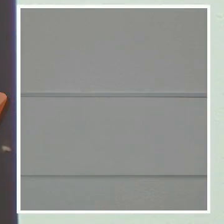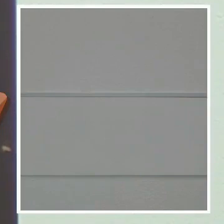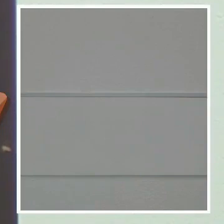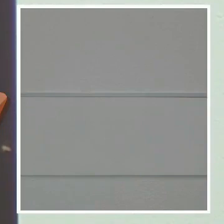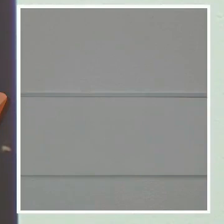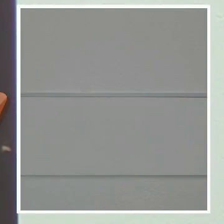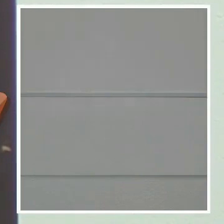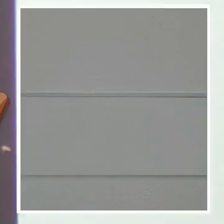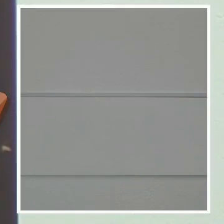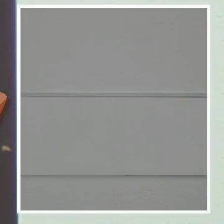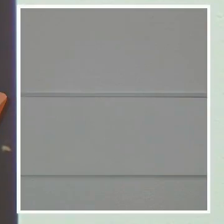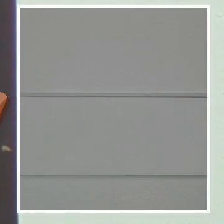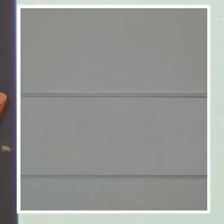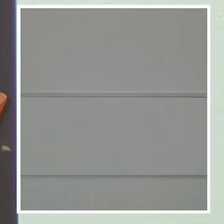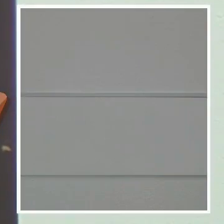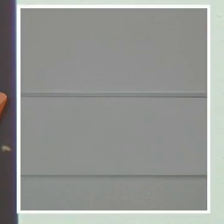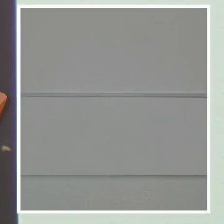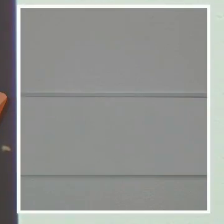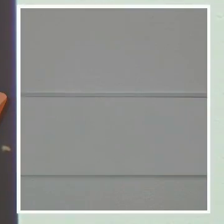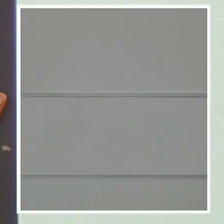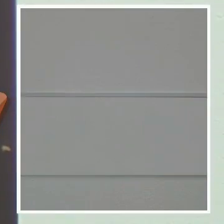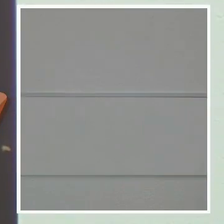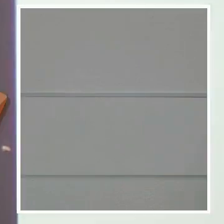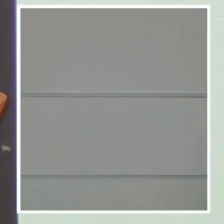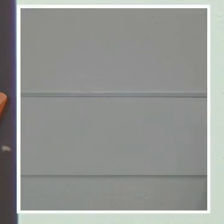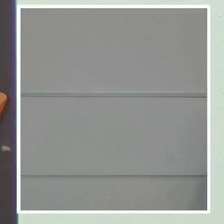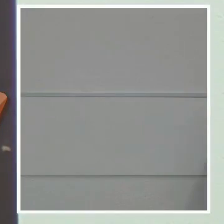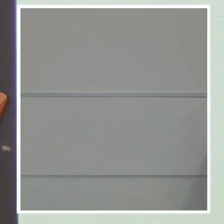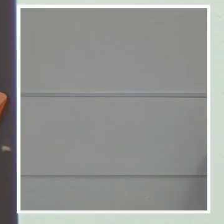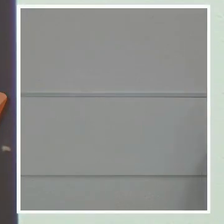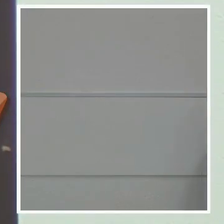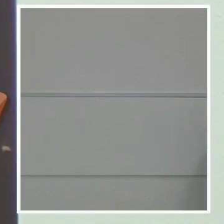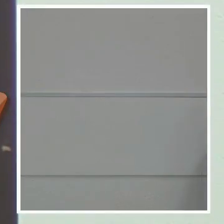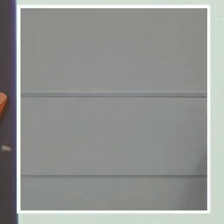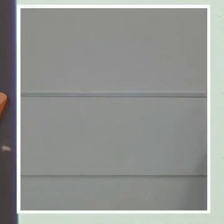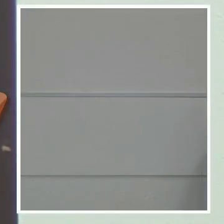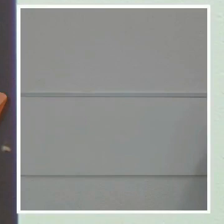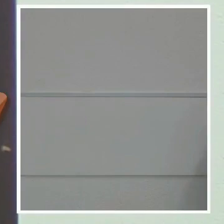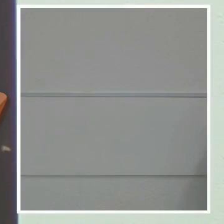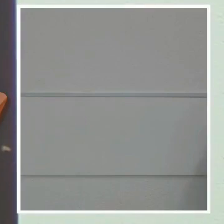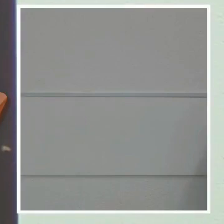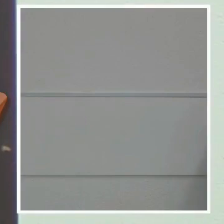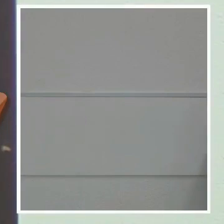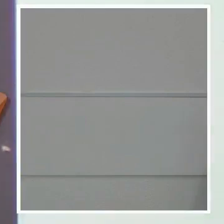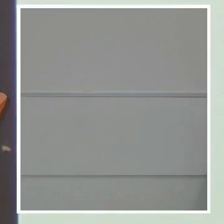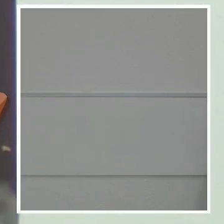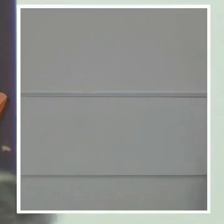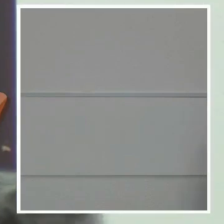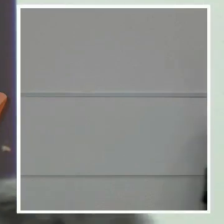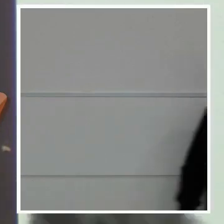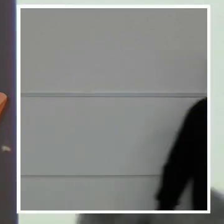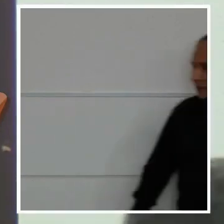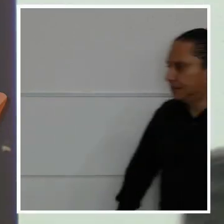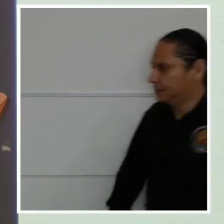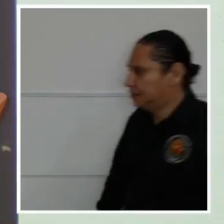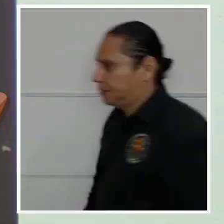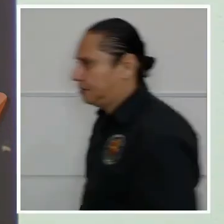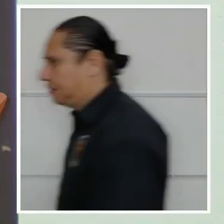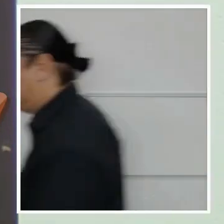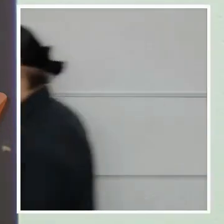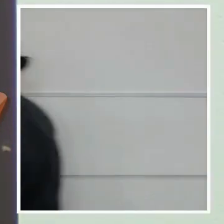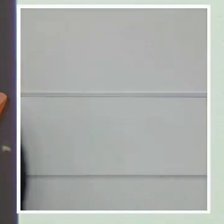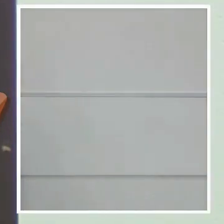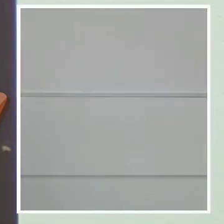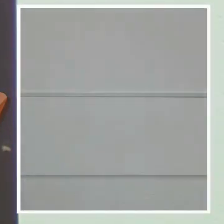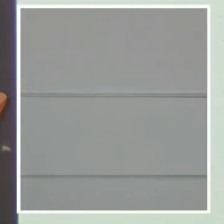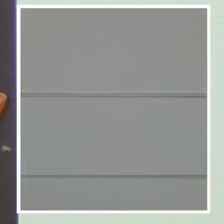invitarles que estuvieran presentes en una sesión del Congreso, y pues decirles que estaremos trabajando con ustedes hasta el último